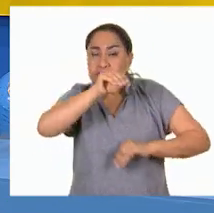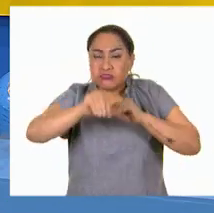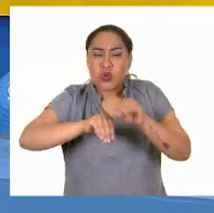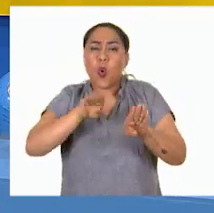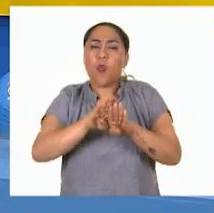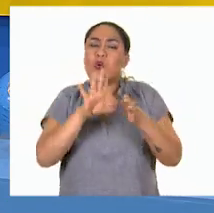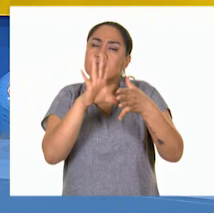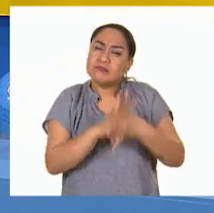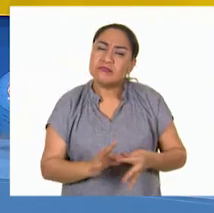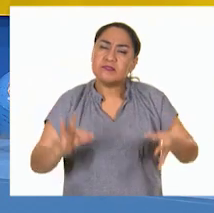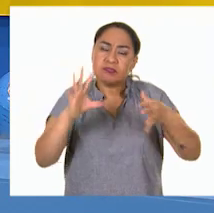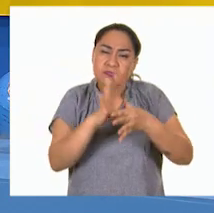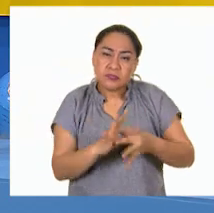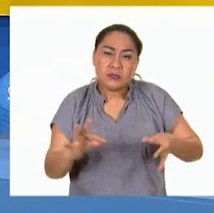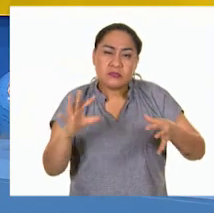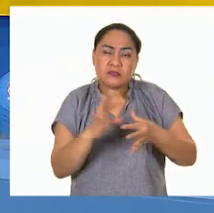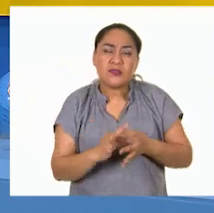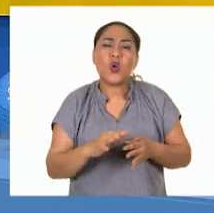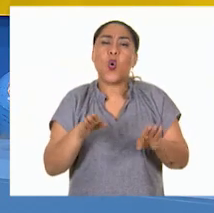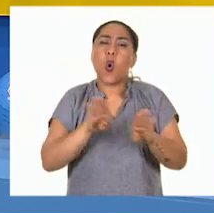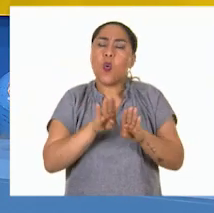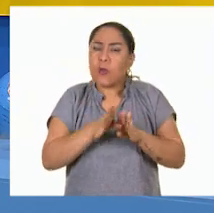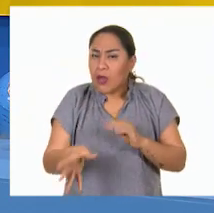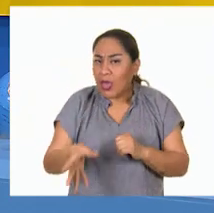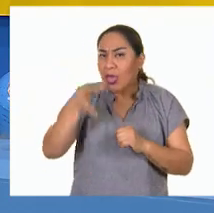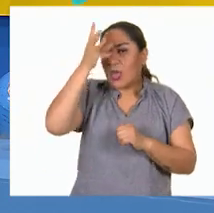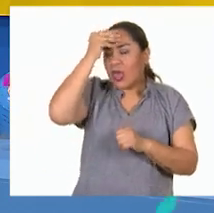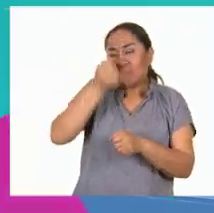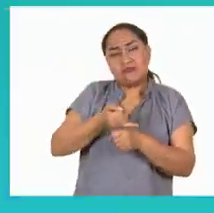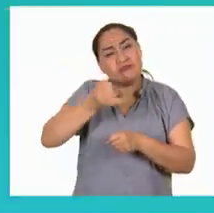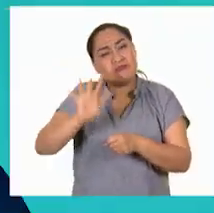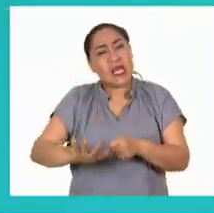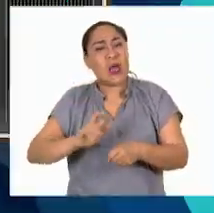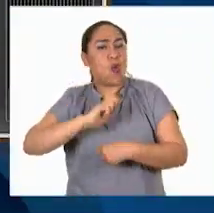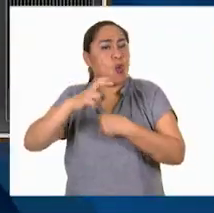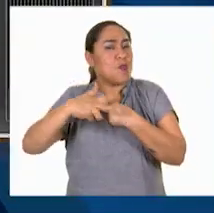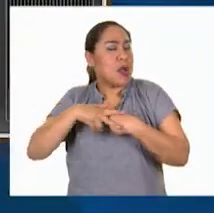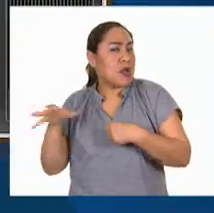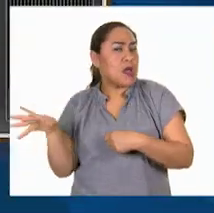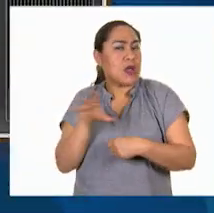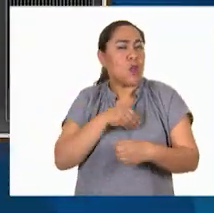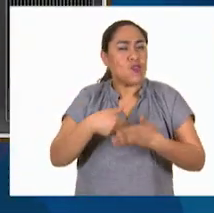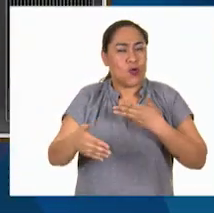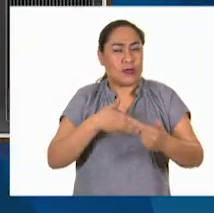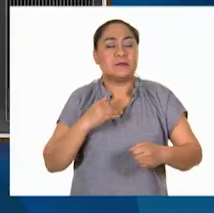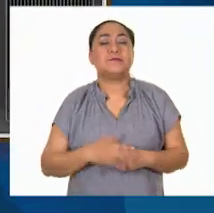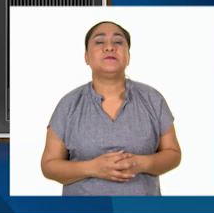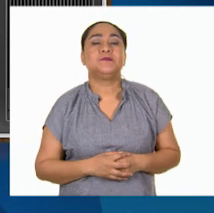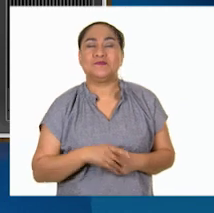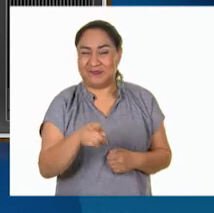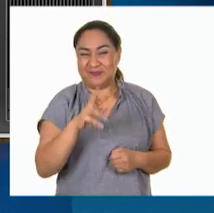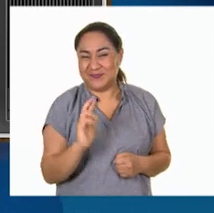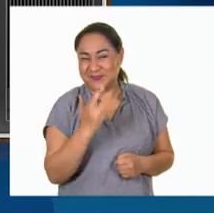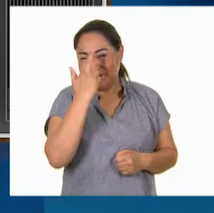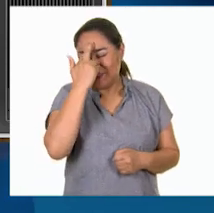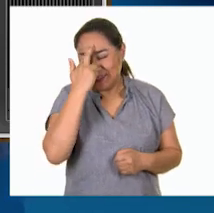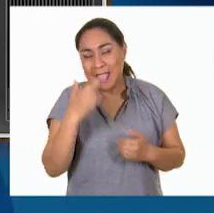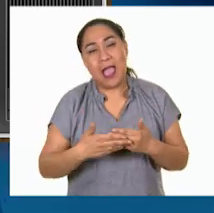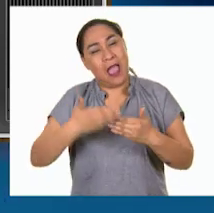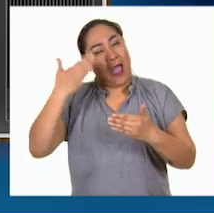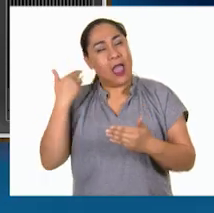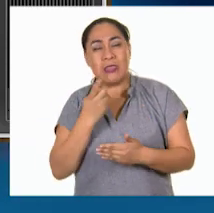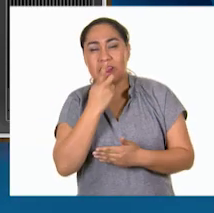explica más a detalle cómo fue la influencia europea en la moda? ¿Se acuerdan que dijimos que durante